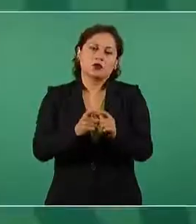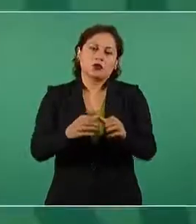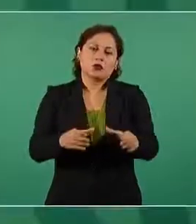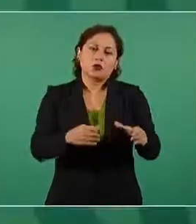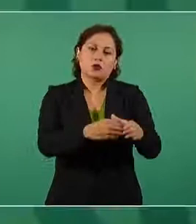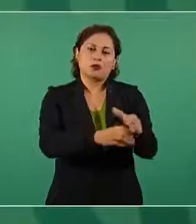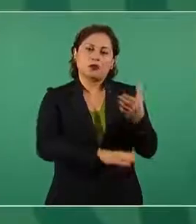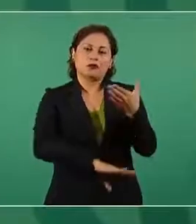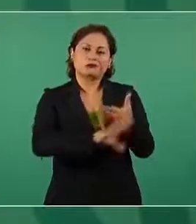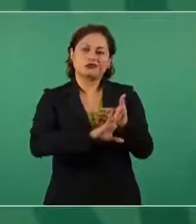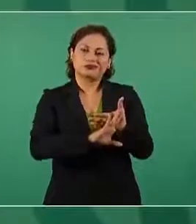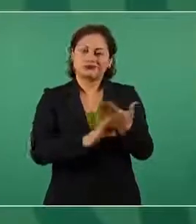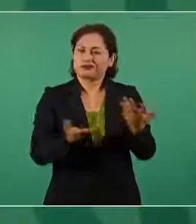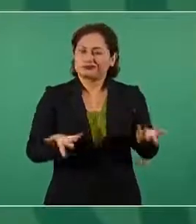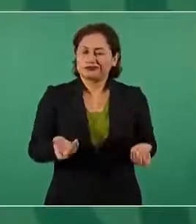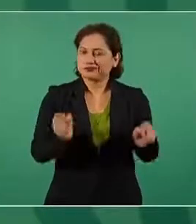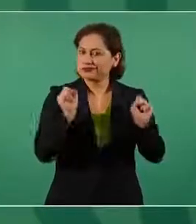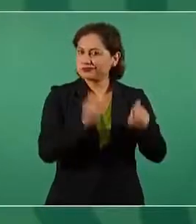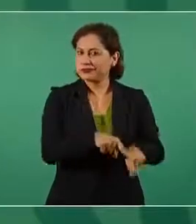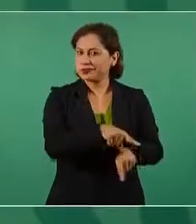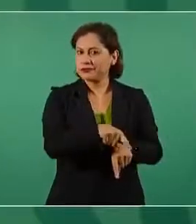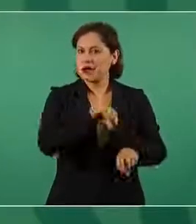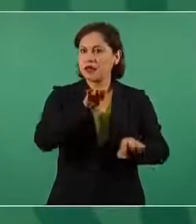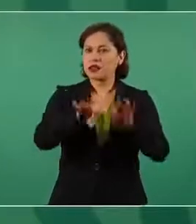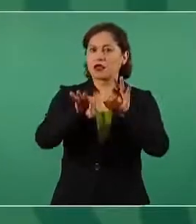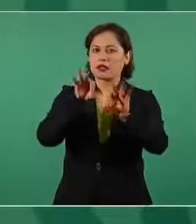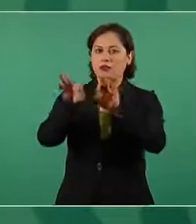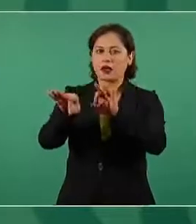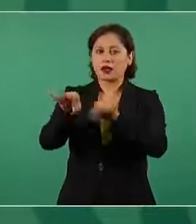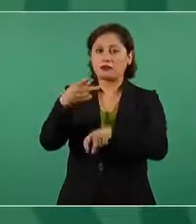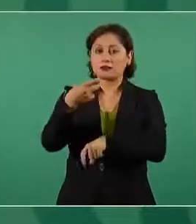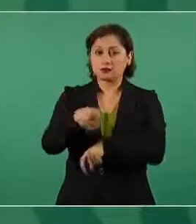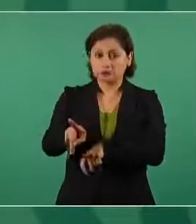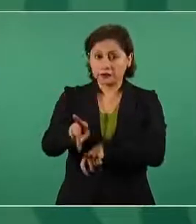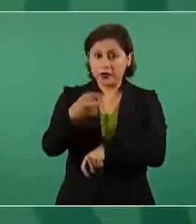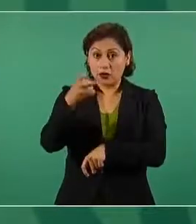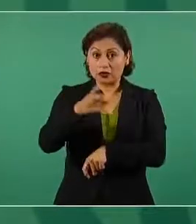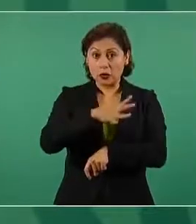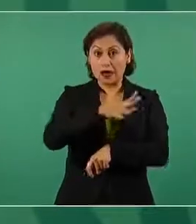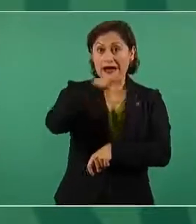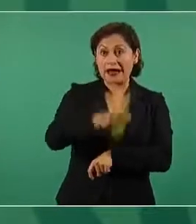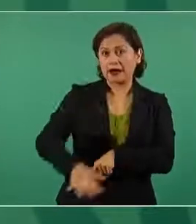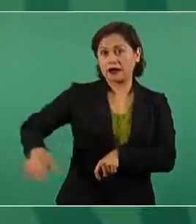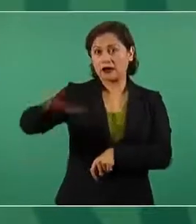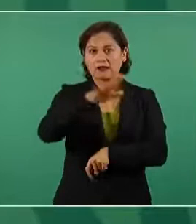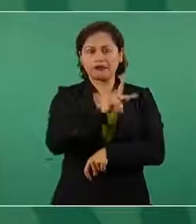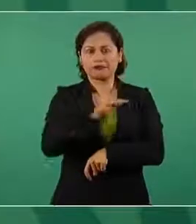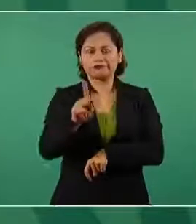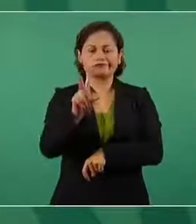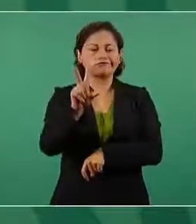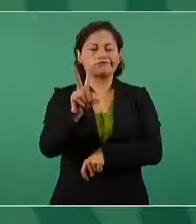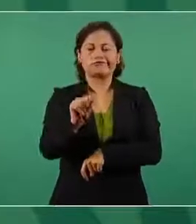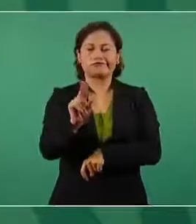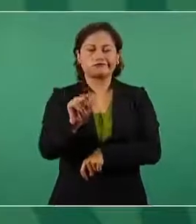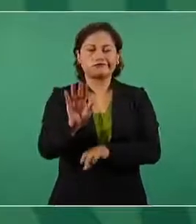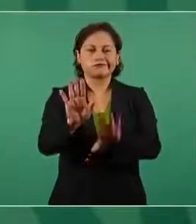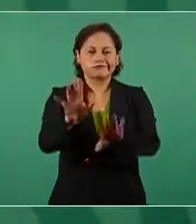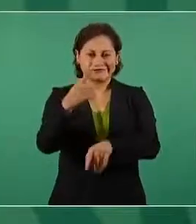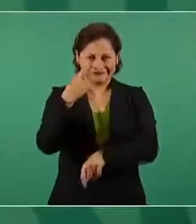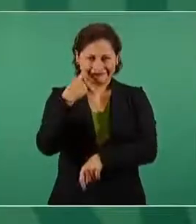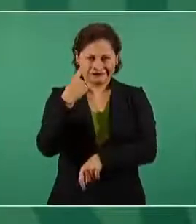pero no es la regla, pueden haber excepciones, como lo que se vio en las